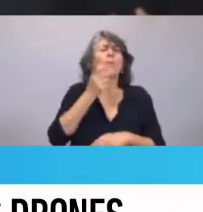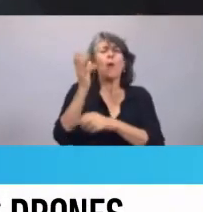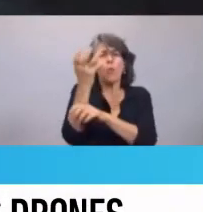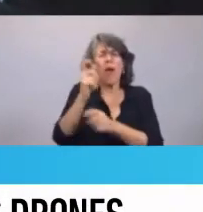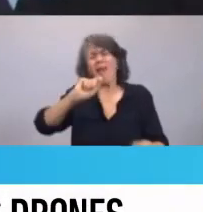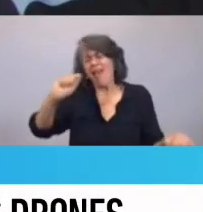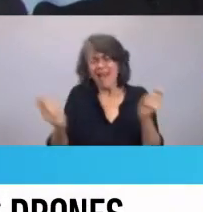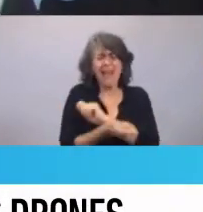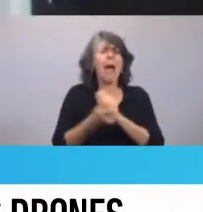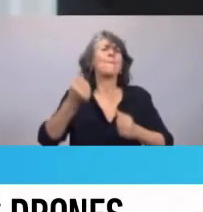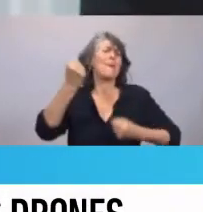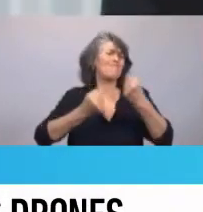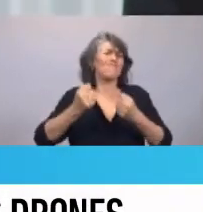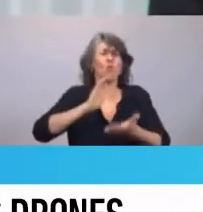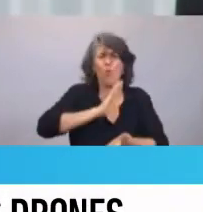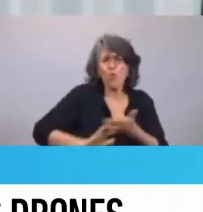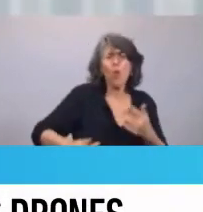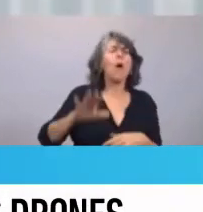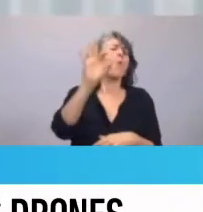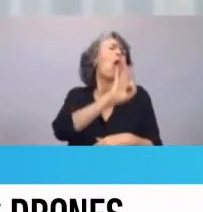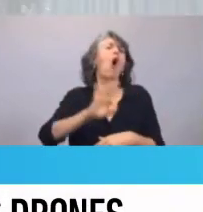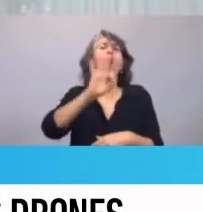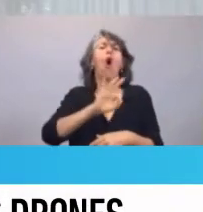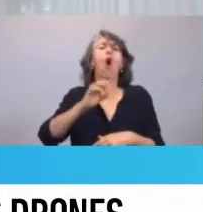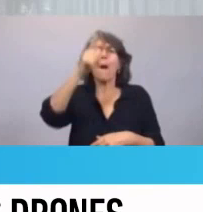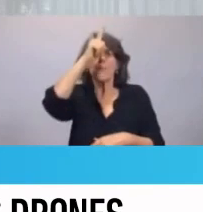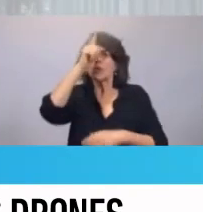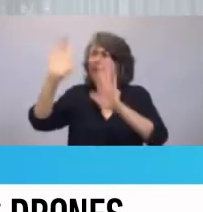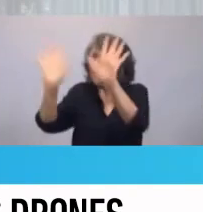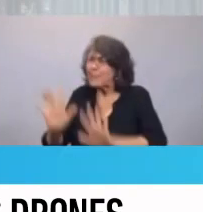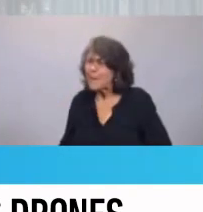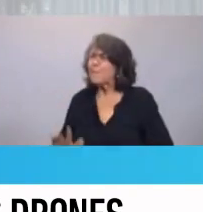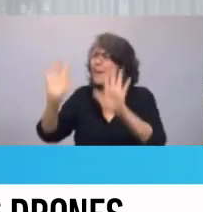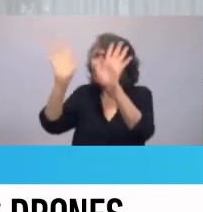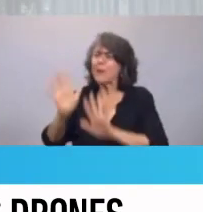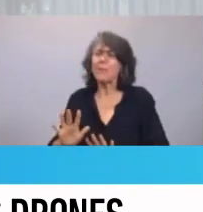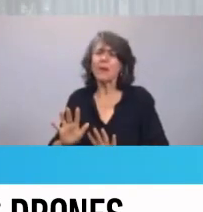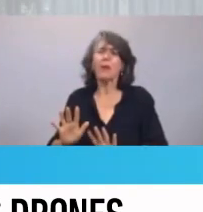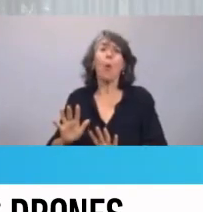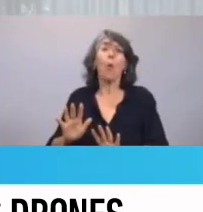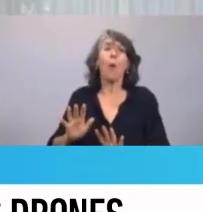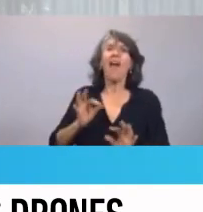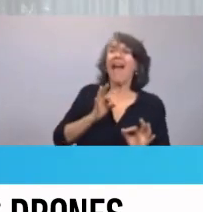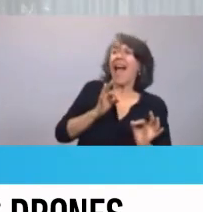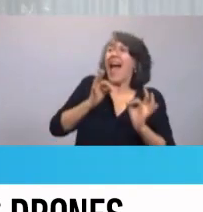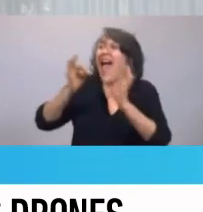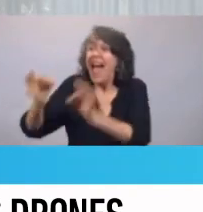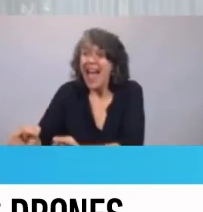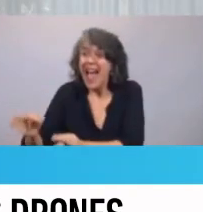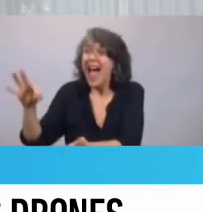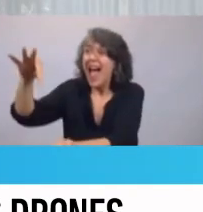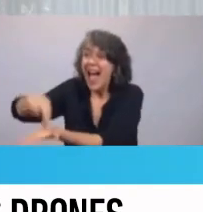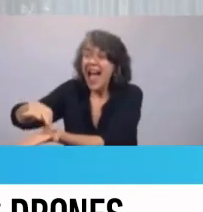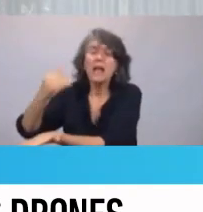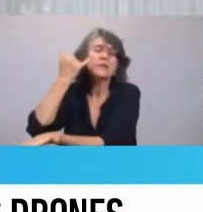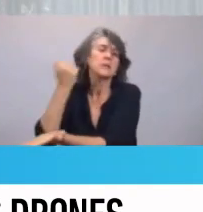Por más que la capacitáramos Por más que invirtiéramos cuando llegaba la policía en general ya era tarde el